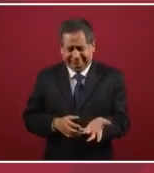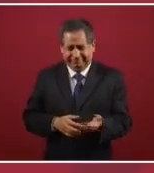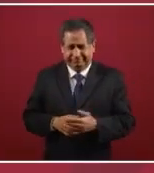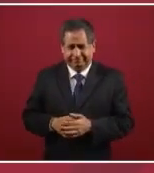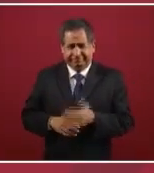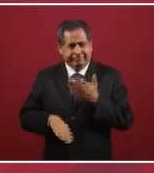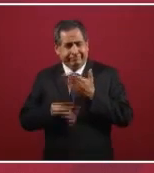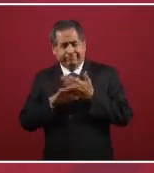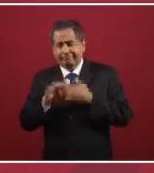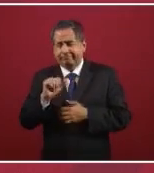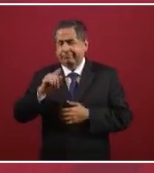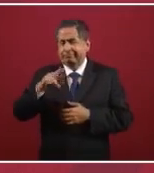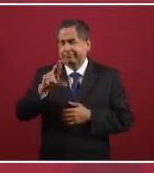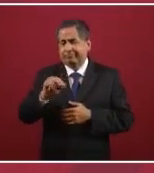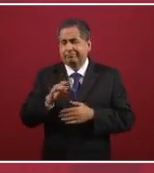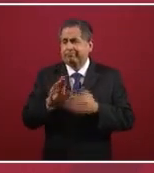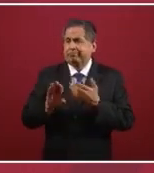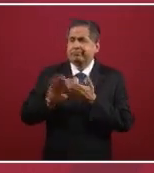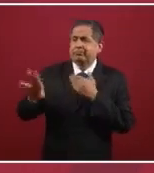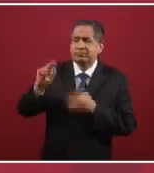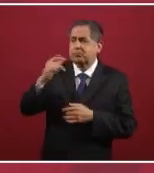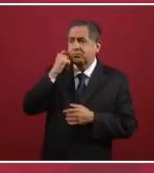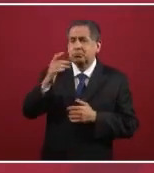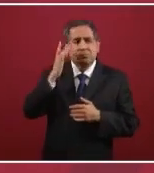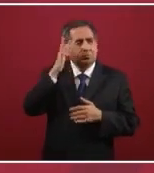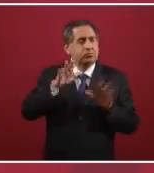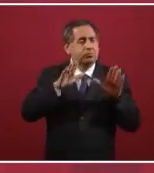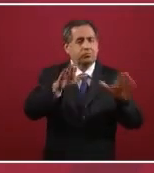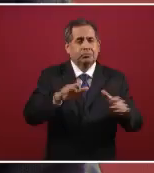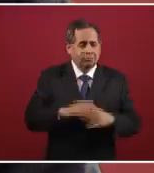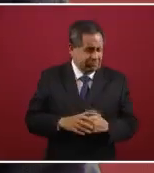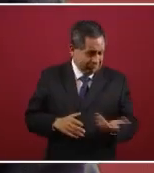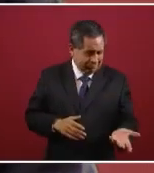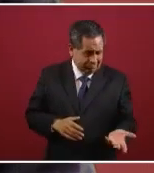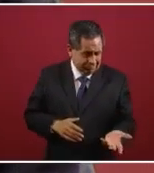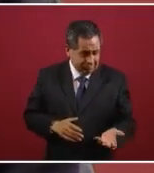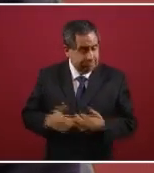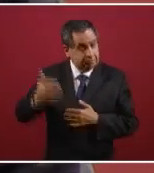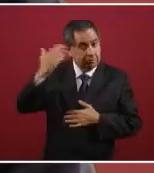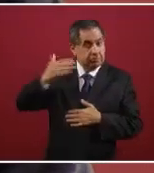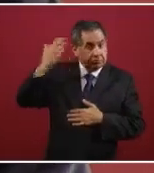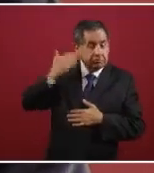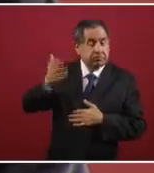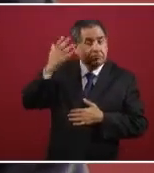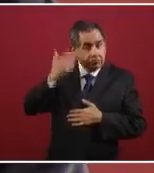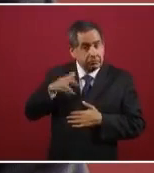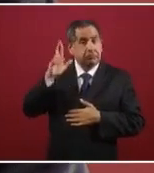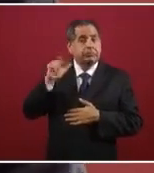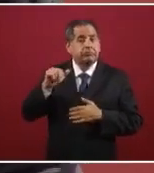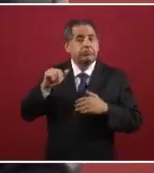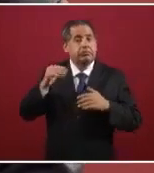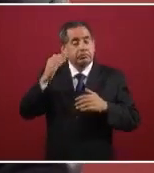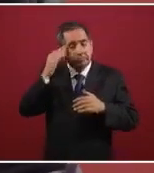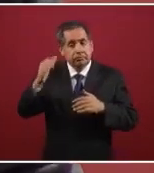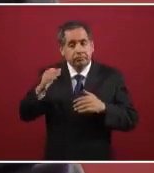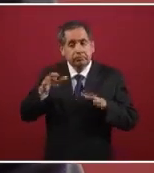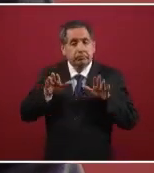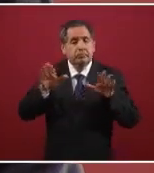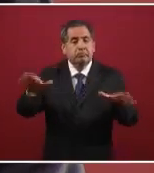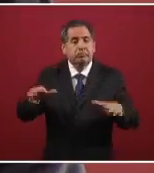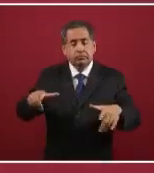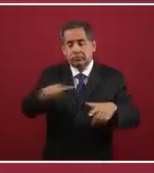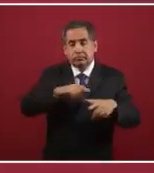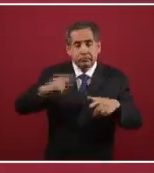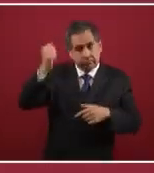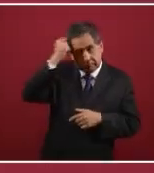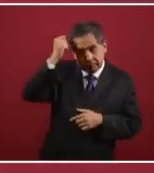Hubieron 80 amparos cuando se propuso la construcción del aeropuerto en el lago de